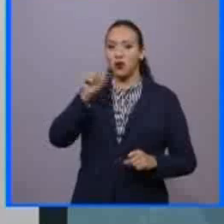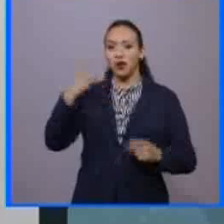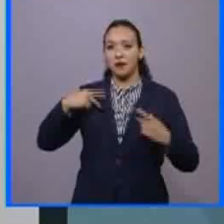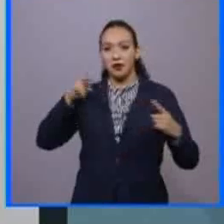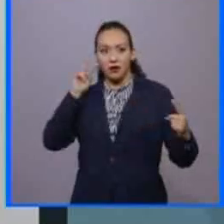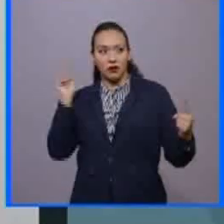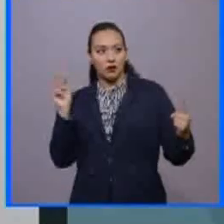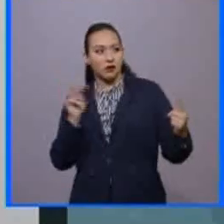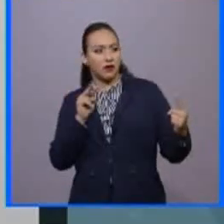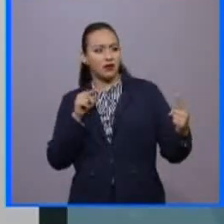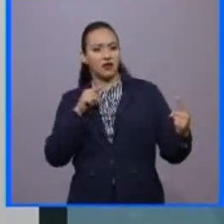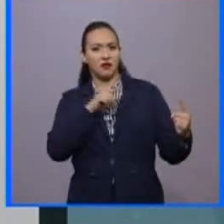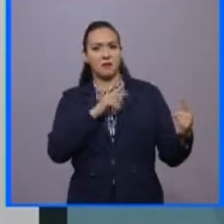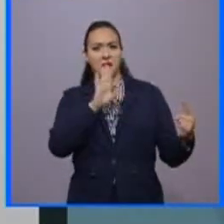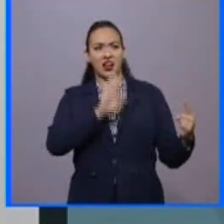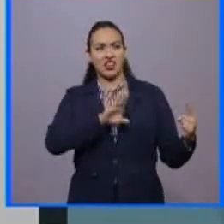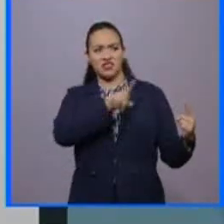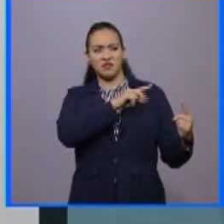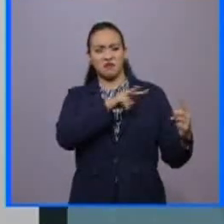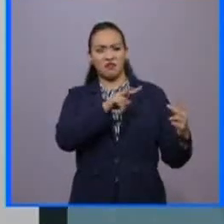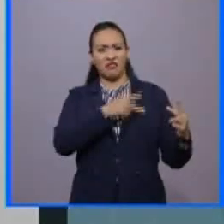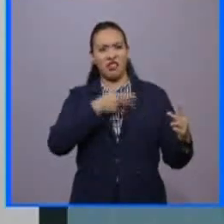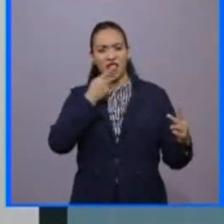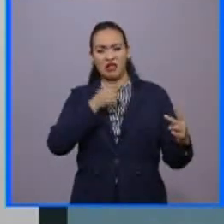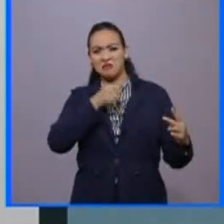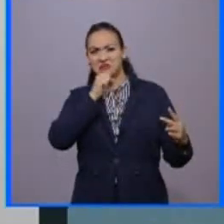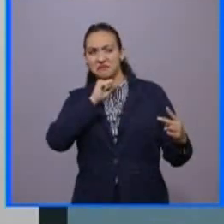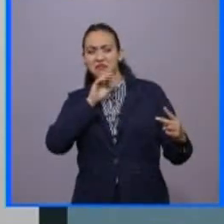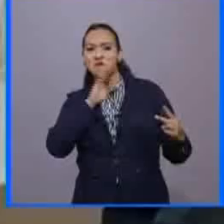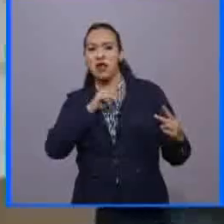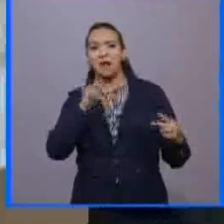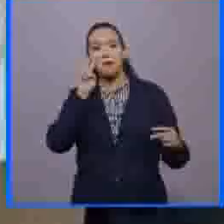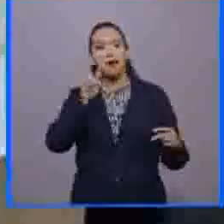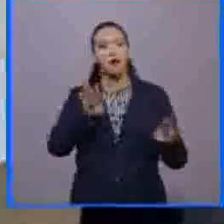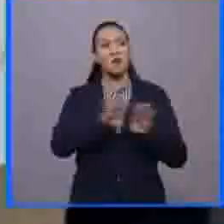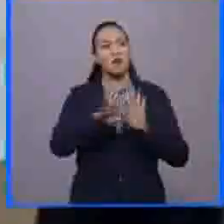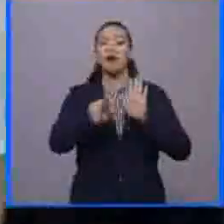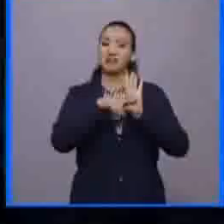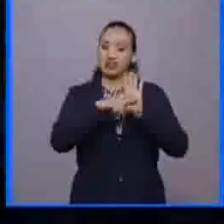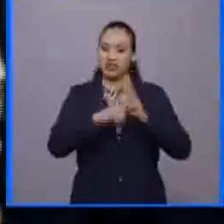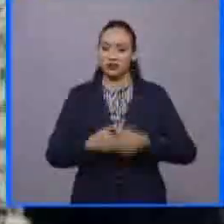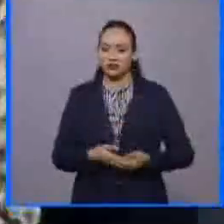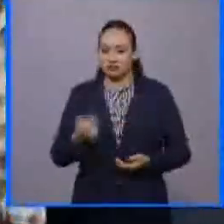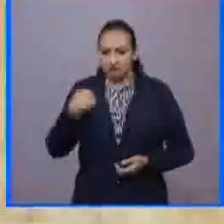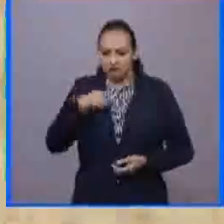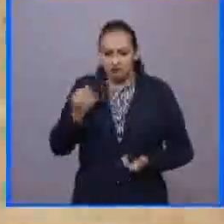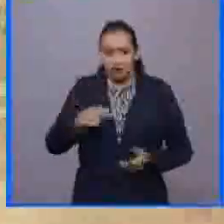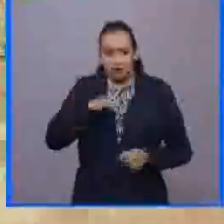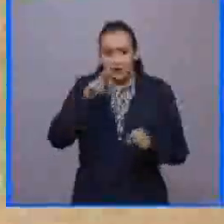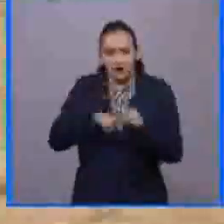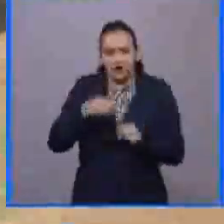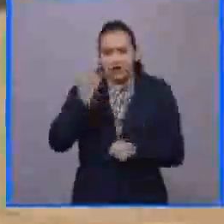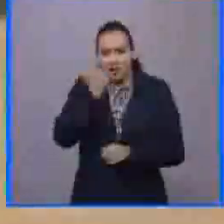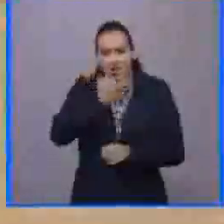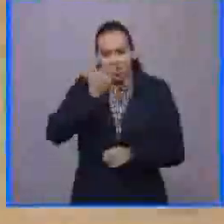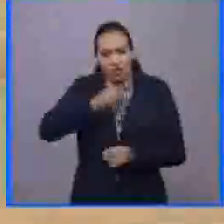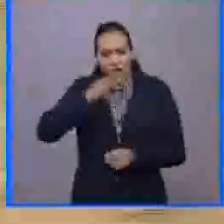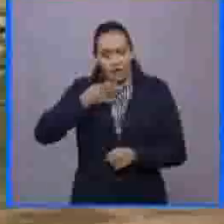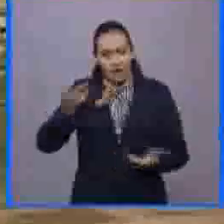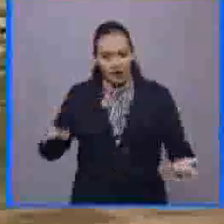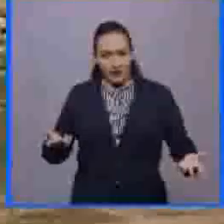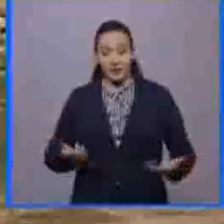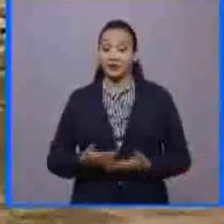estamos haciendo algo pues que es percibido de una manera negativa. En este contexto se advirtió que sin el